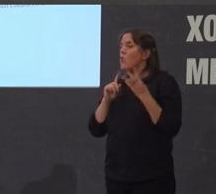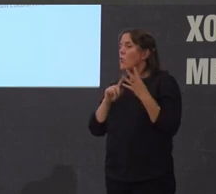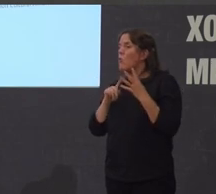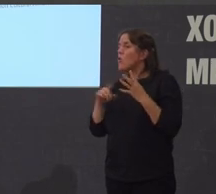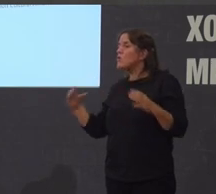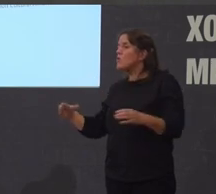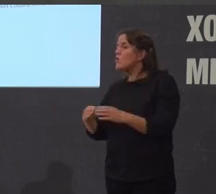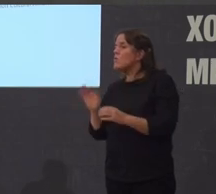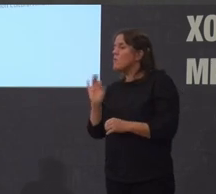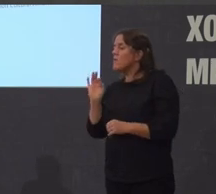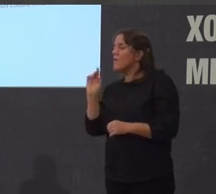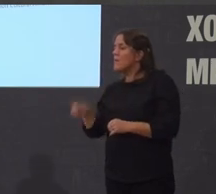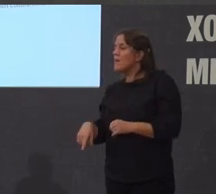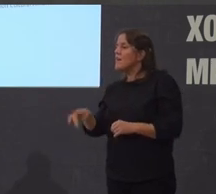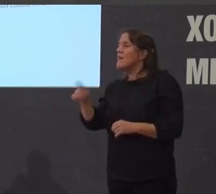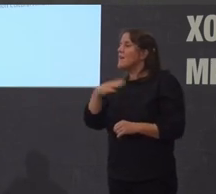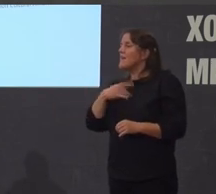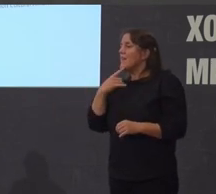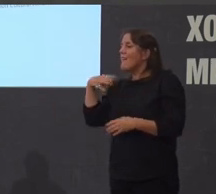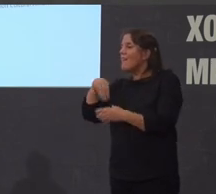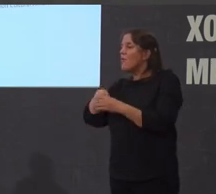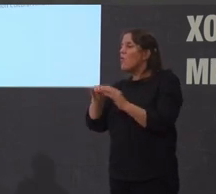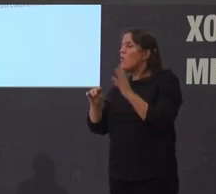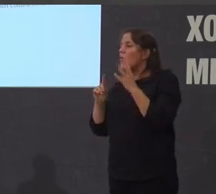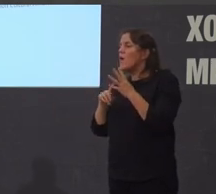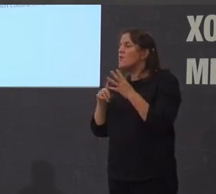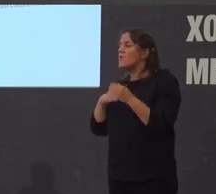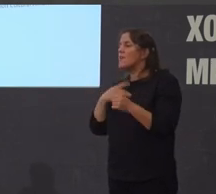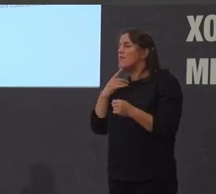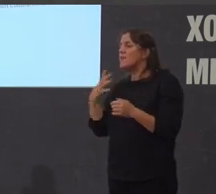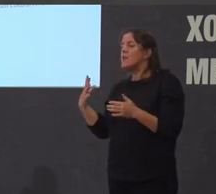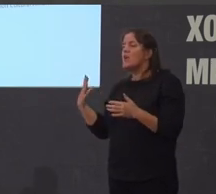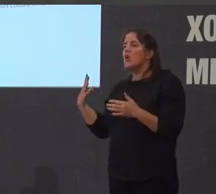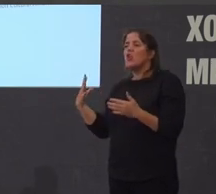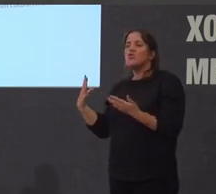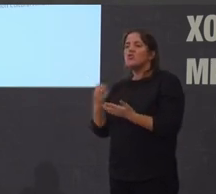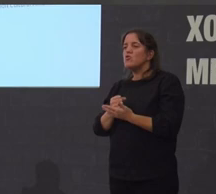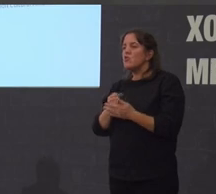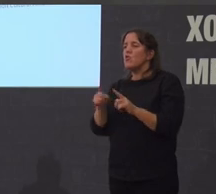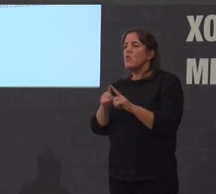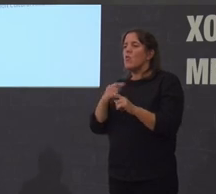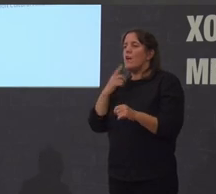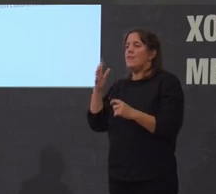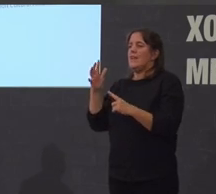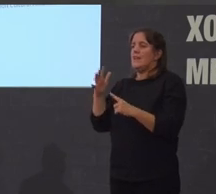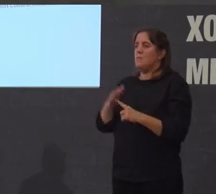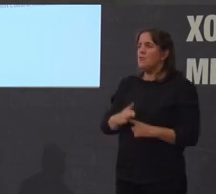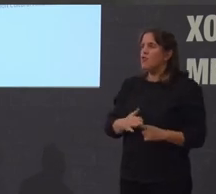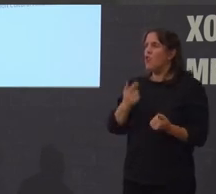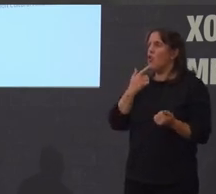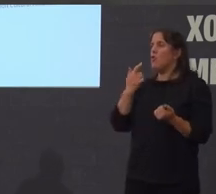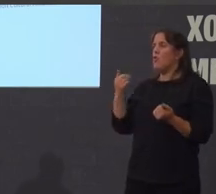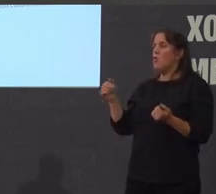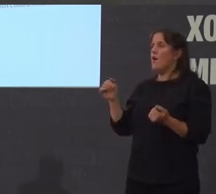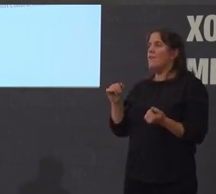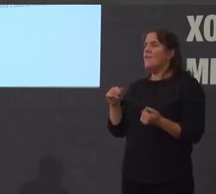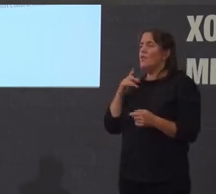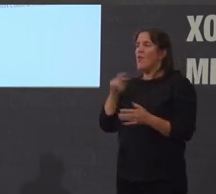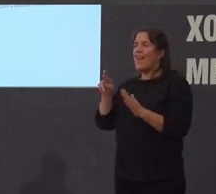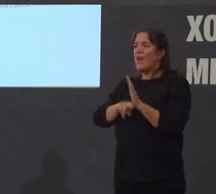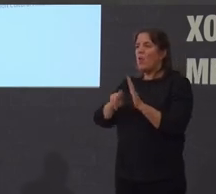que sería todo ese conjunto que podemos denominar represión irregular